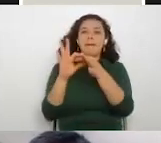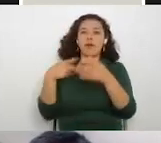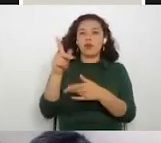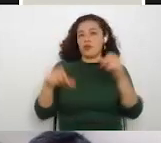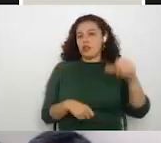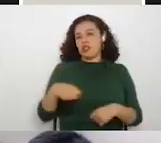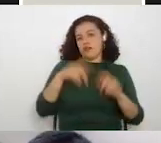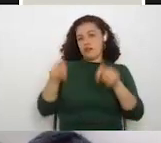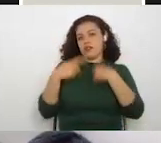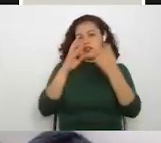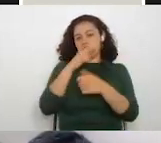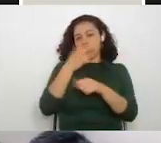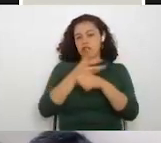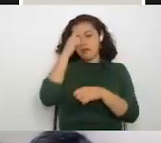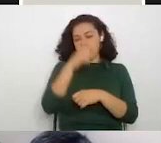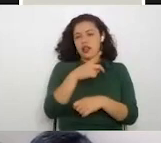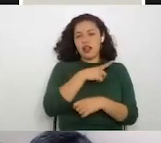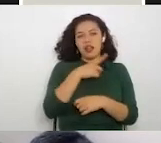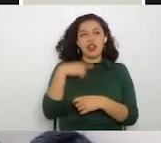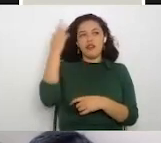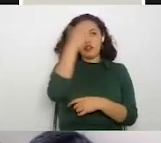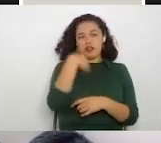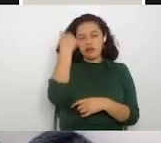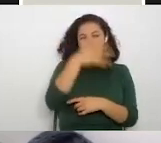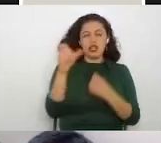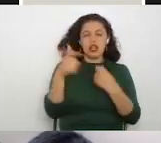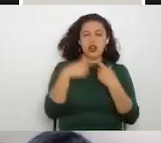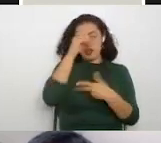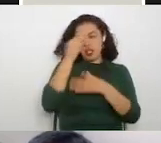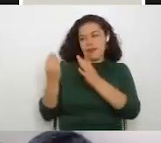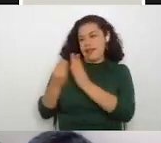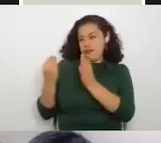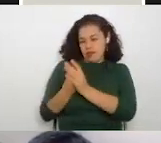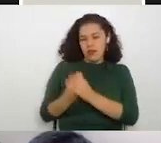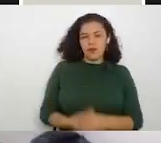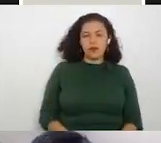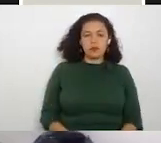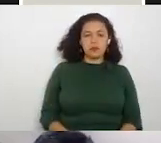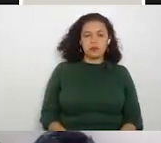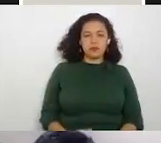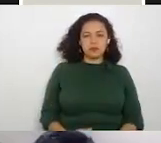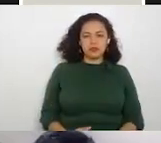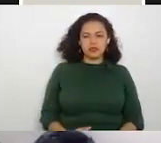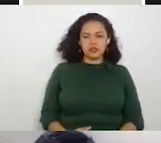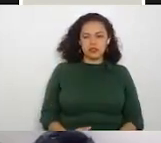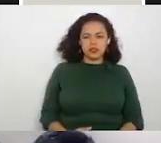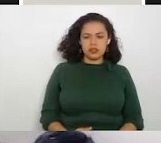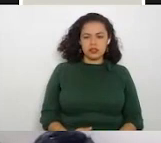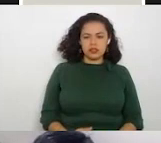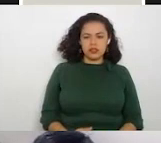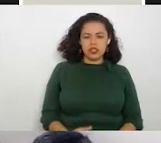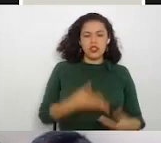corresponden, considerando este punto de la confidencialidad, ¿verdad? O sea, los accesos de acuerdo con las funciones